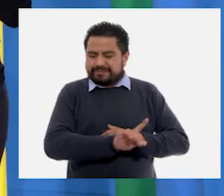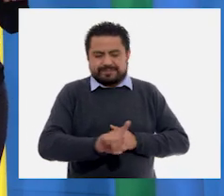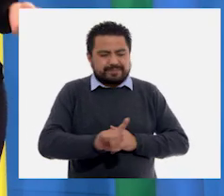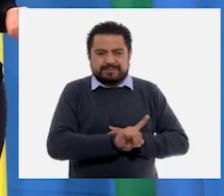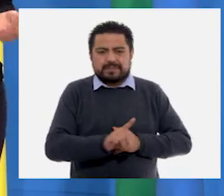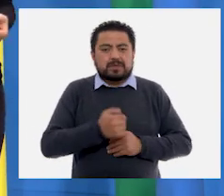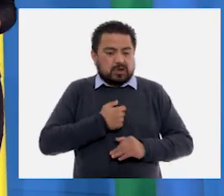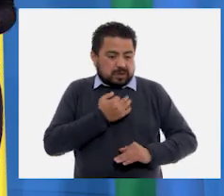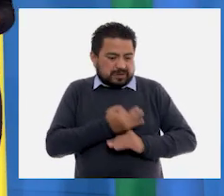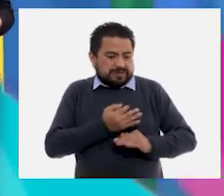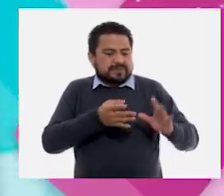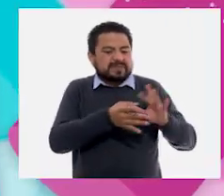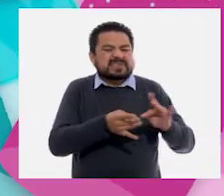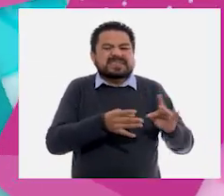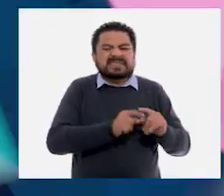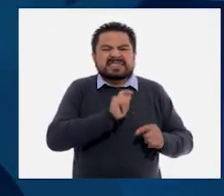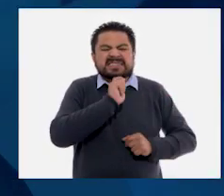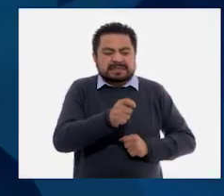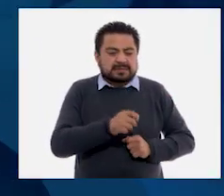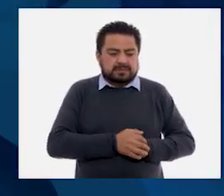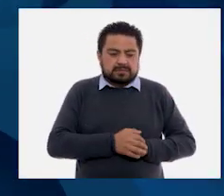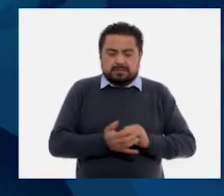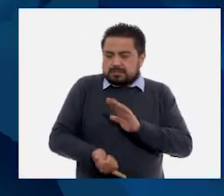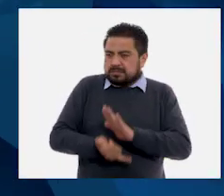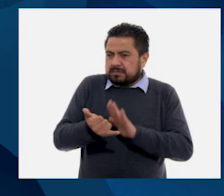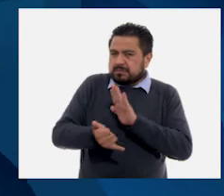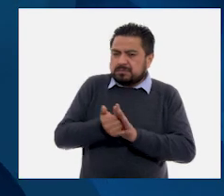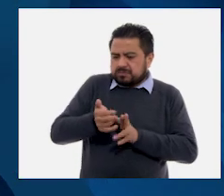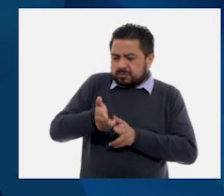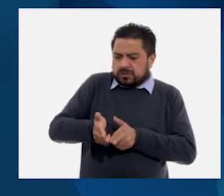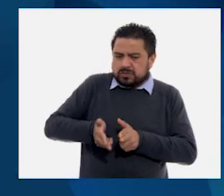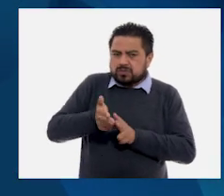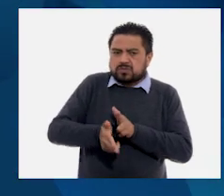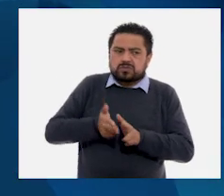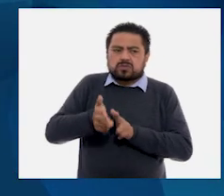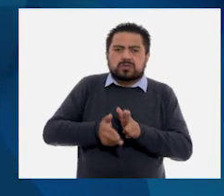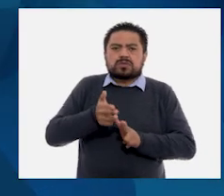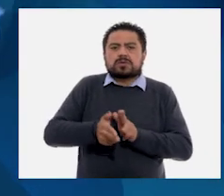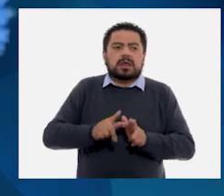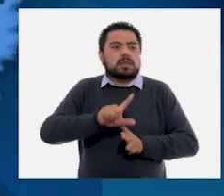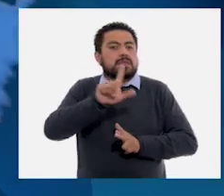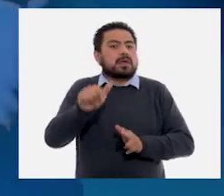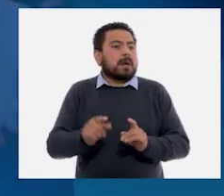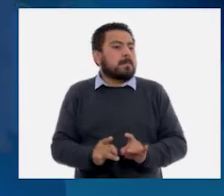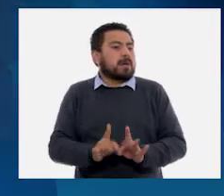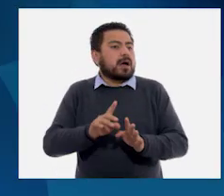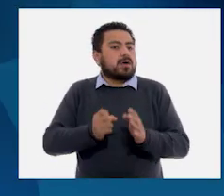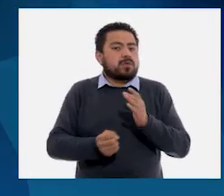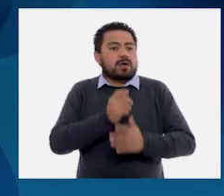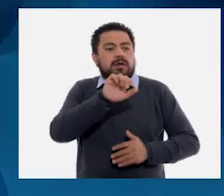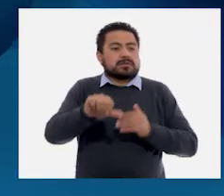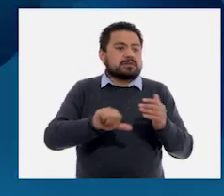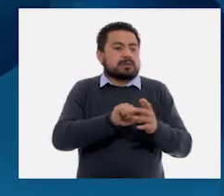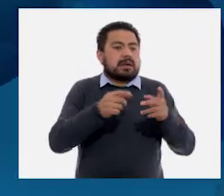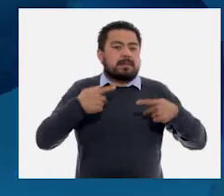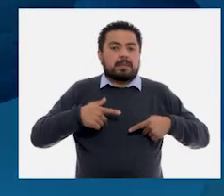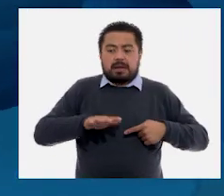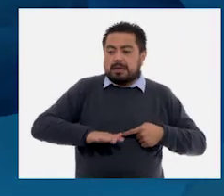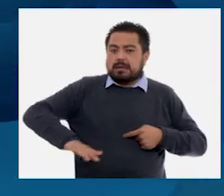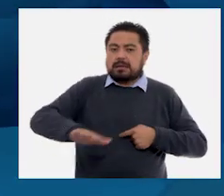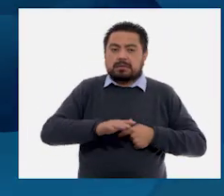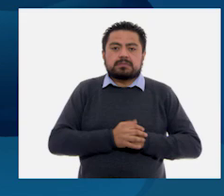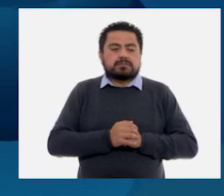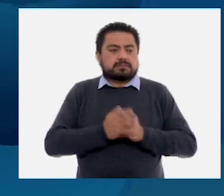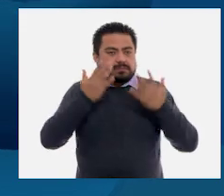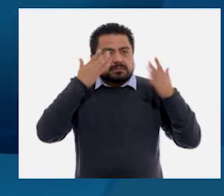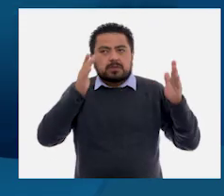Lo que quiero decir es que ahí donde se construyó una estación del ferrocarril, al poco tiempo surgía un nuevo centro de población. Empezaban a